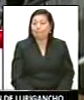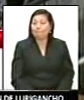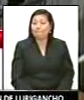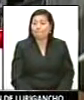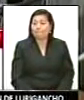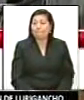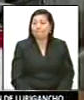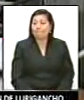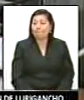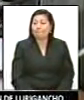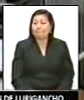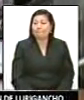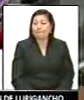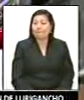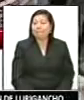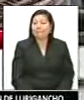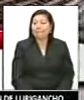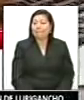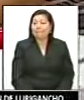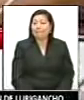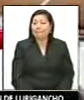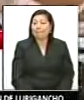la palabra el congresista Hernando Ceballos.